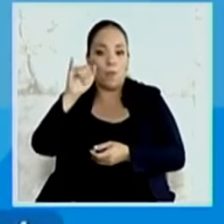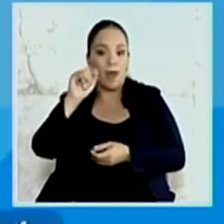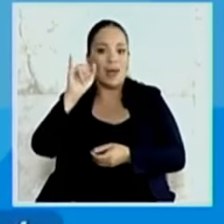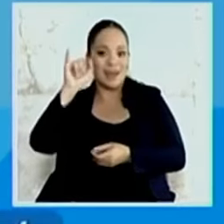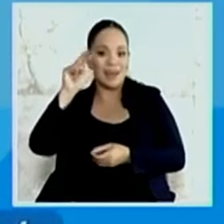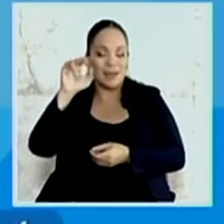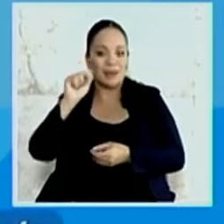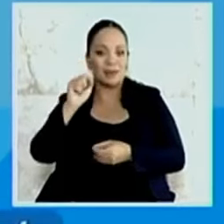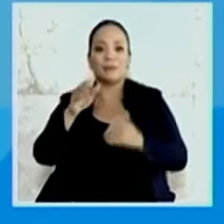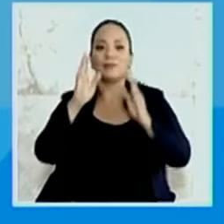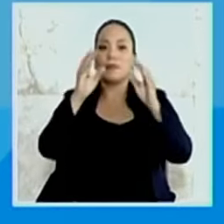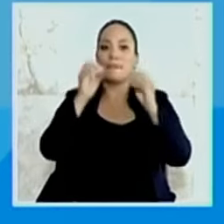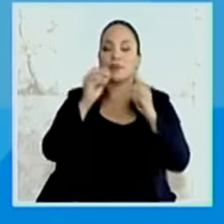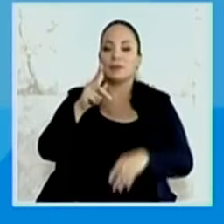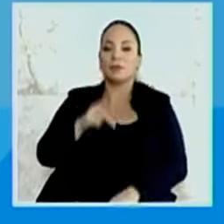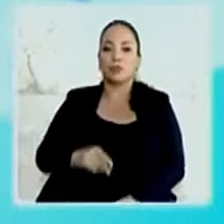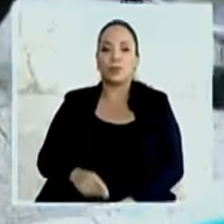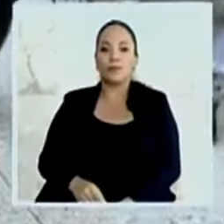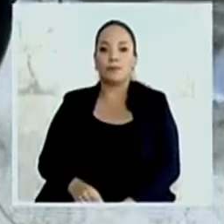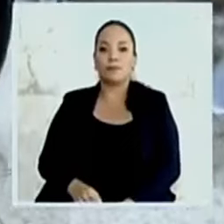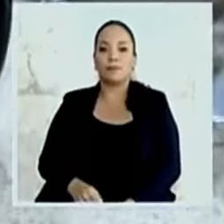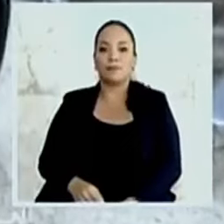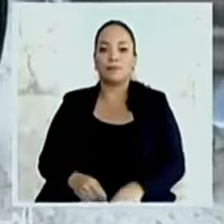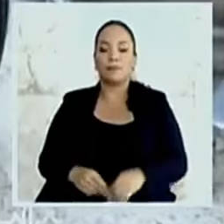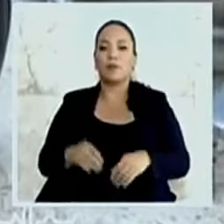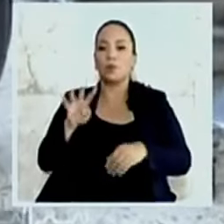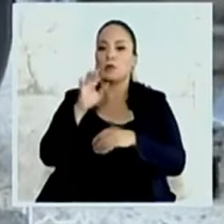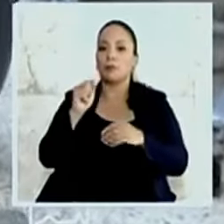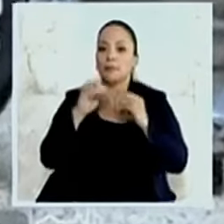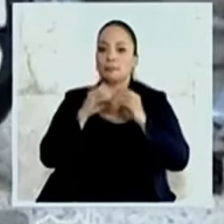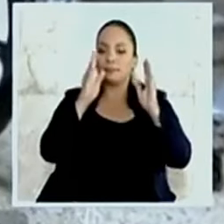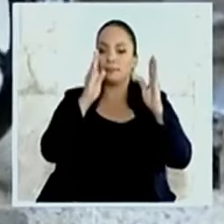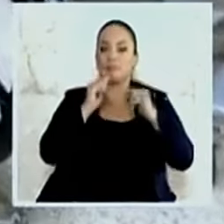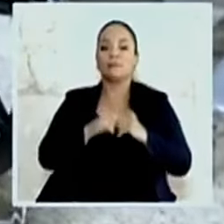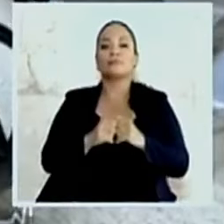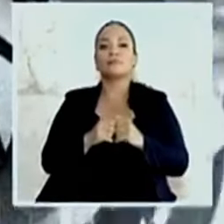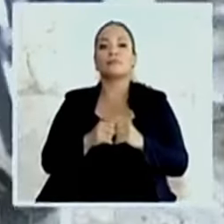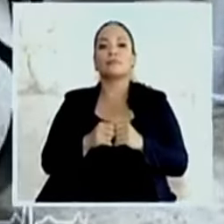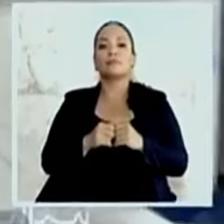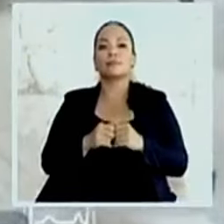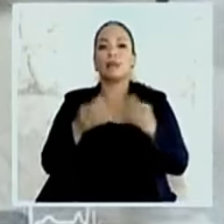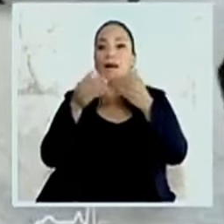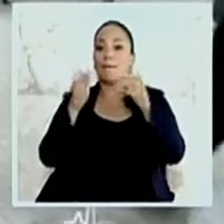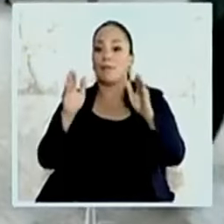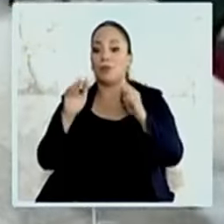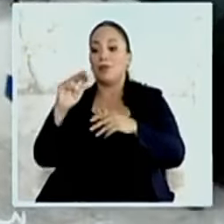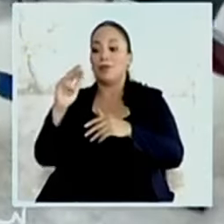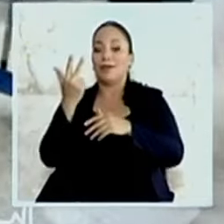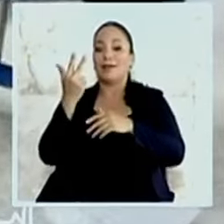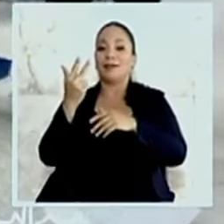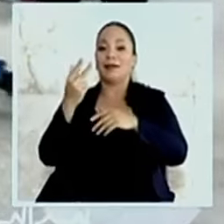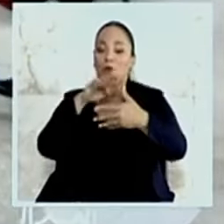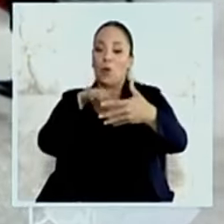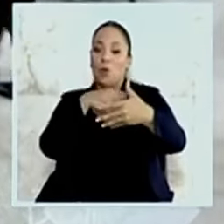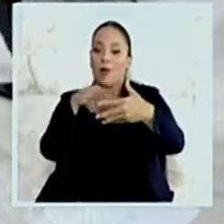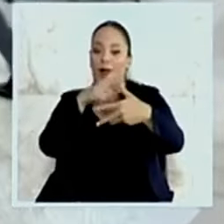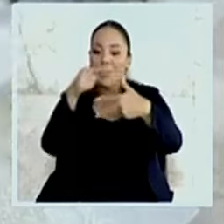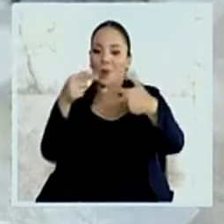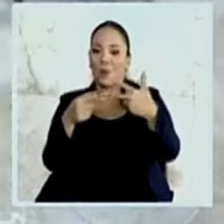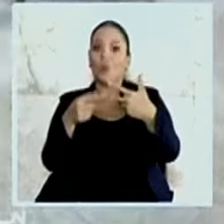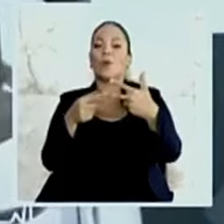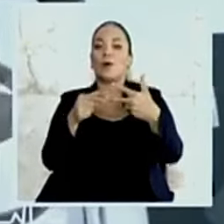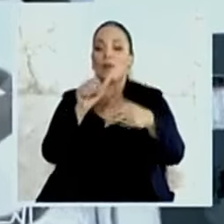Una ampliación en el horario de atención que se brinda a los pacientes en el Hospital del Trauma del INS ha permitido atender a 1.338